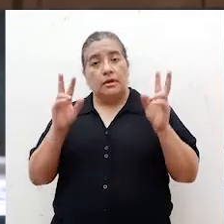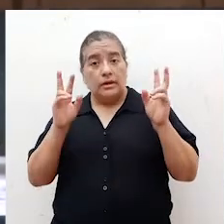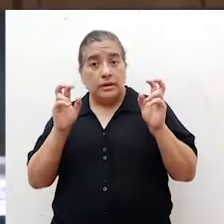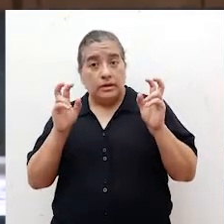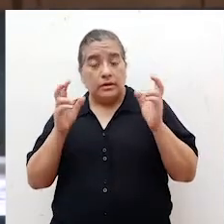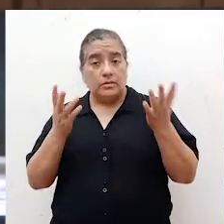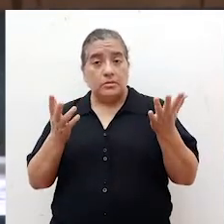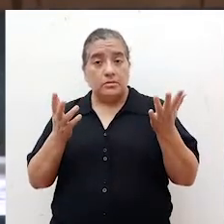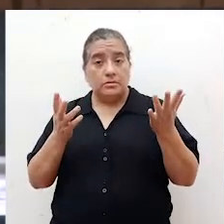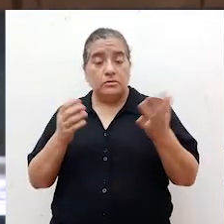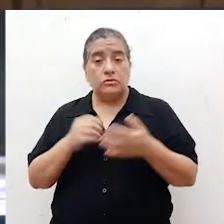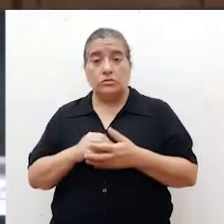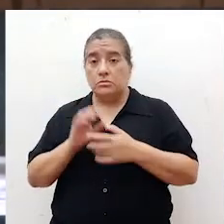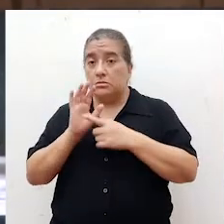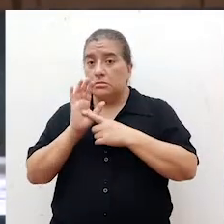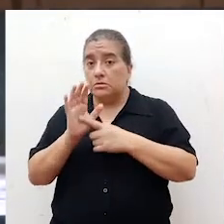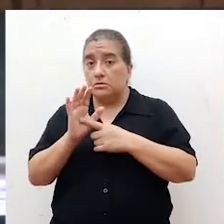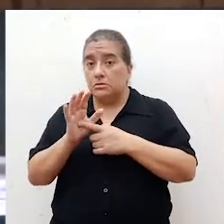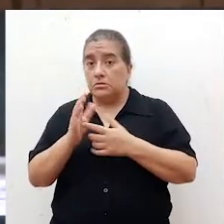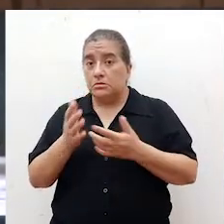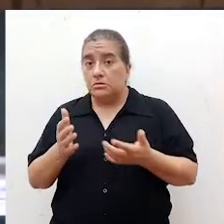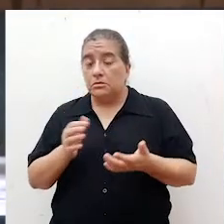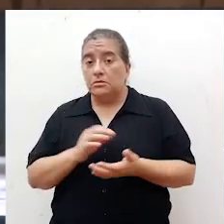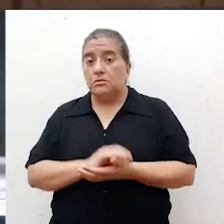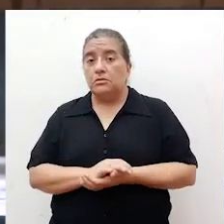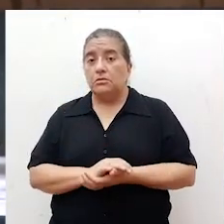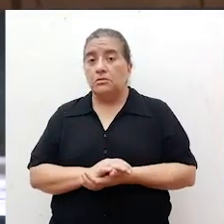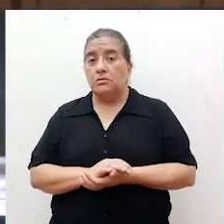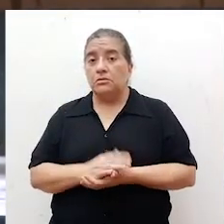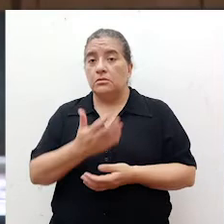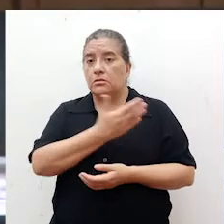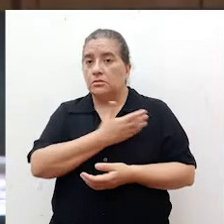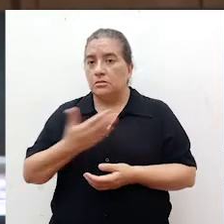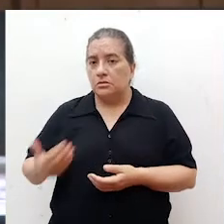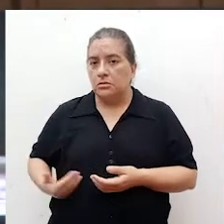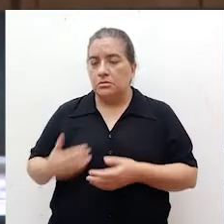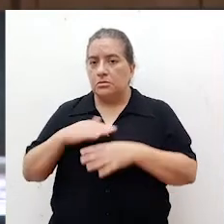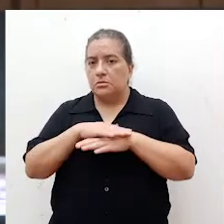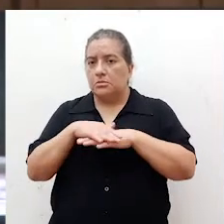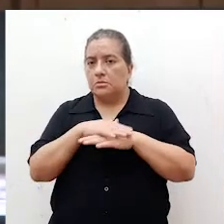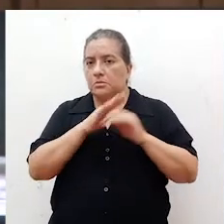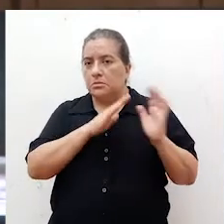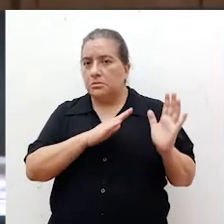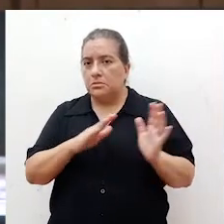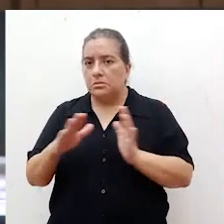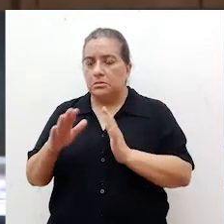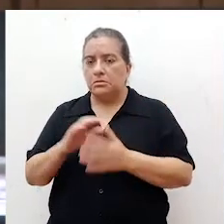respecto a los generales que fueron pase a retiro, señor Gutiérrez.